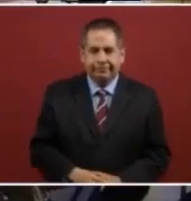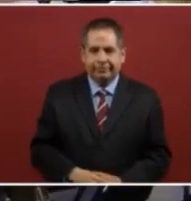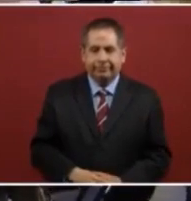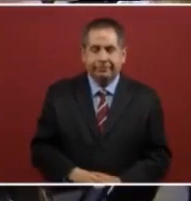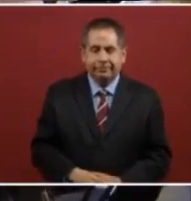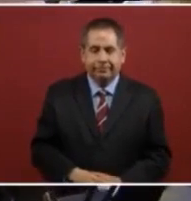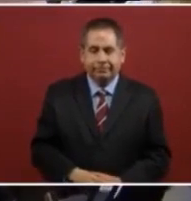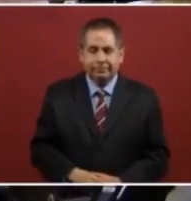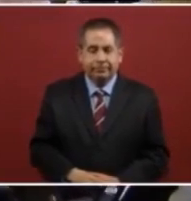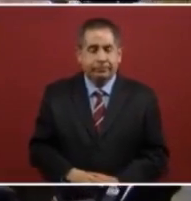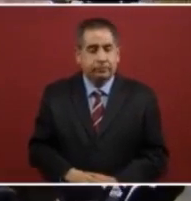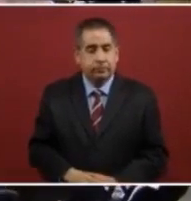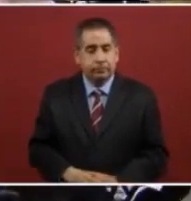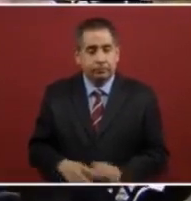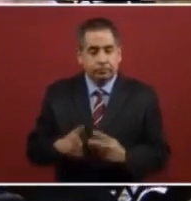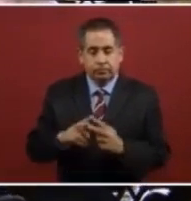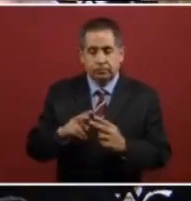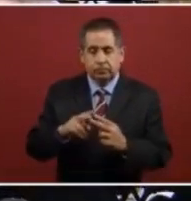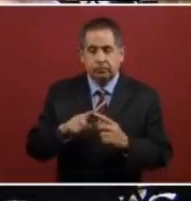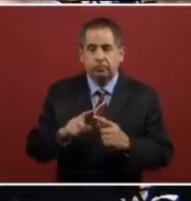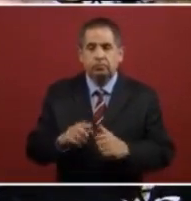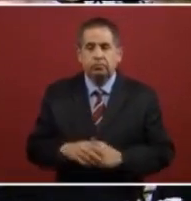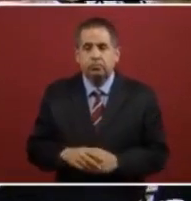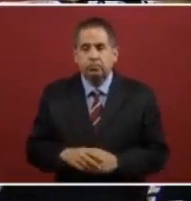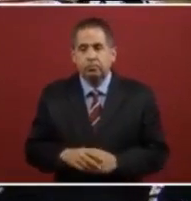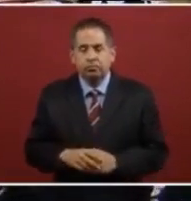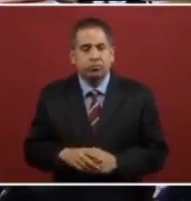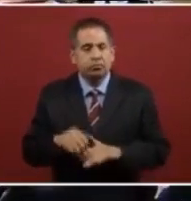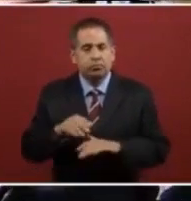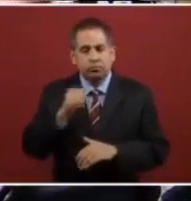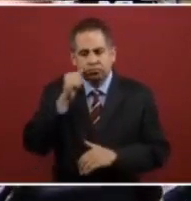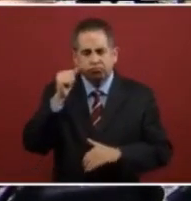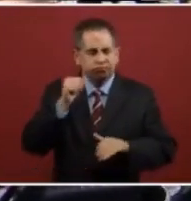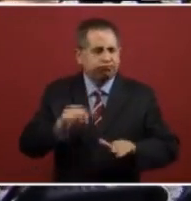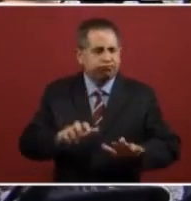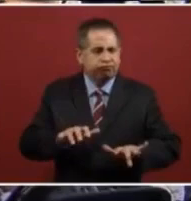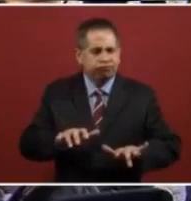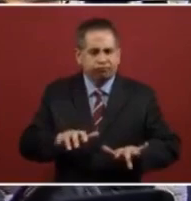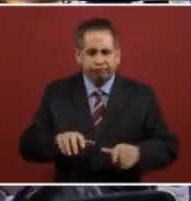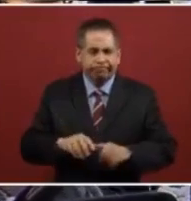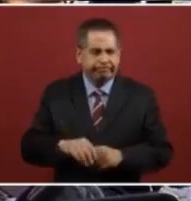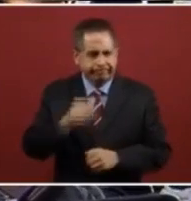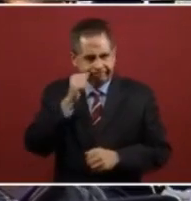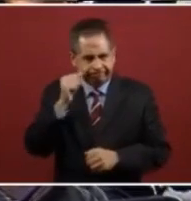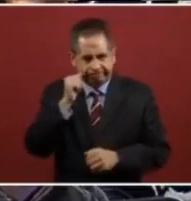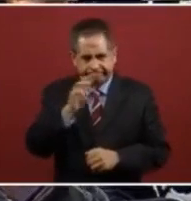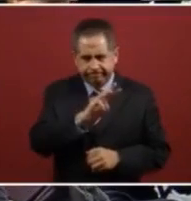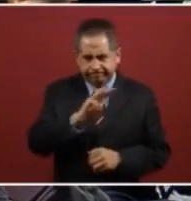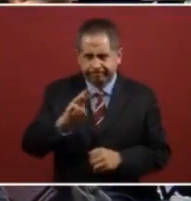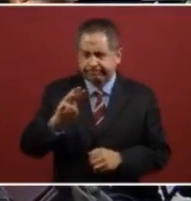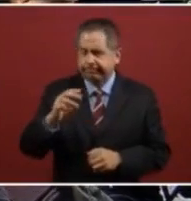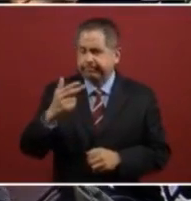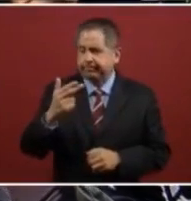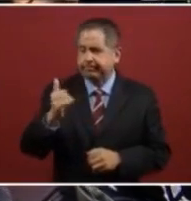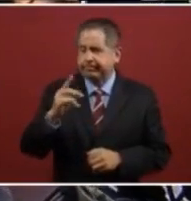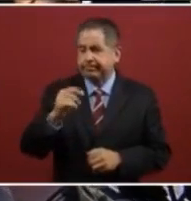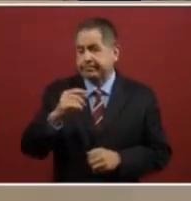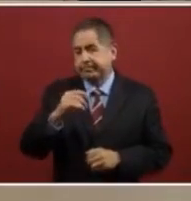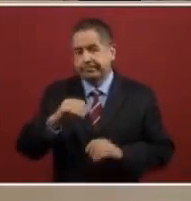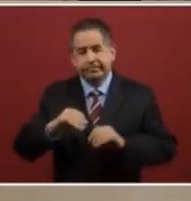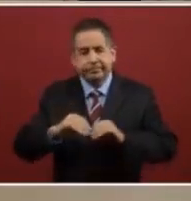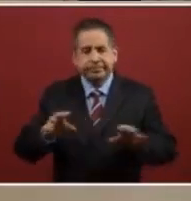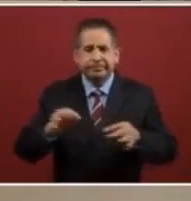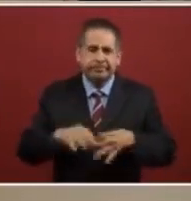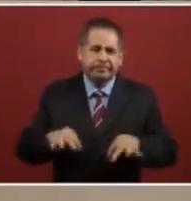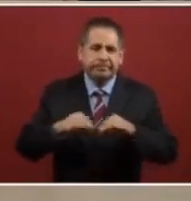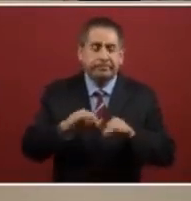Hay dos temas, presidente. El I tema de have las two plataformas themes, digitales. El día de ayer, President. la Secretaría de Hacienda hace un anuncio histórico en el Something país, about